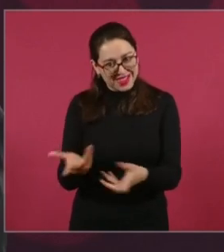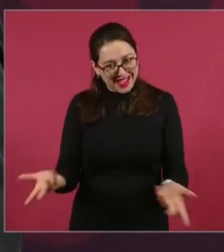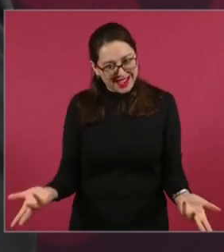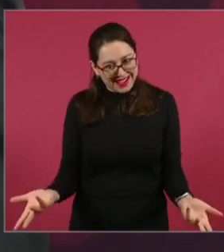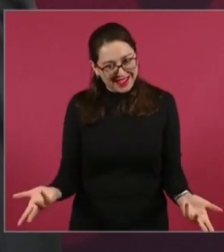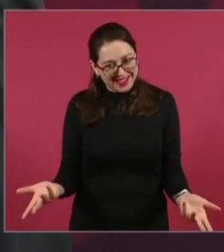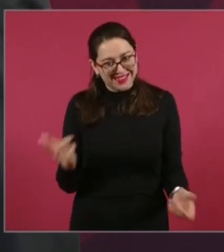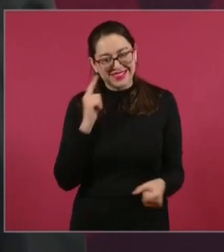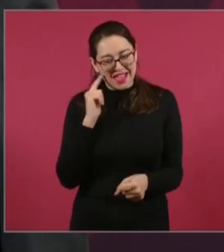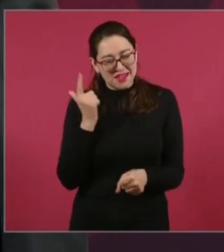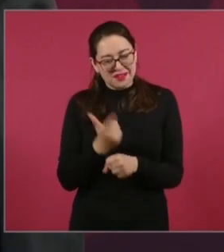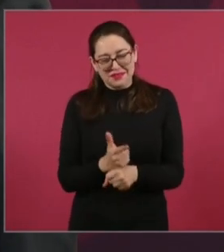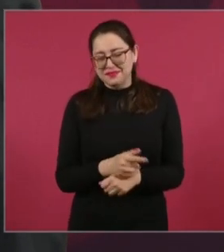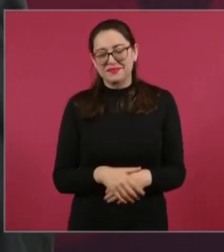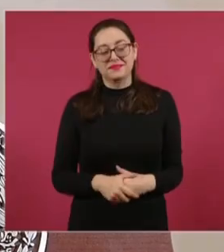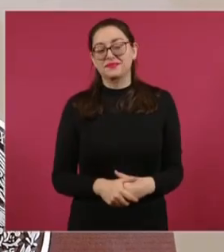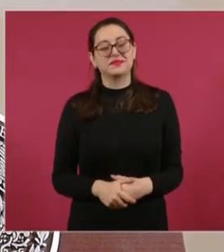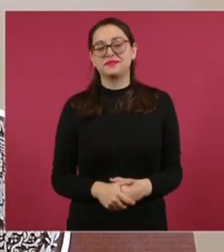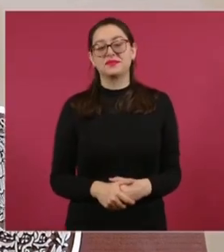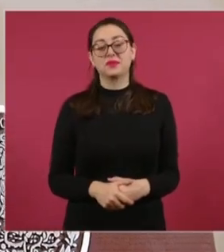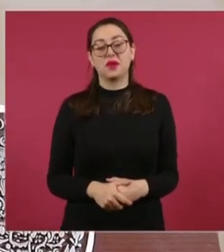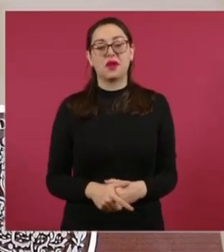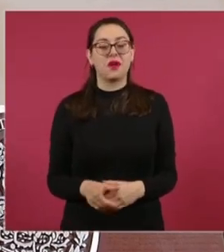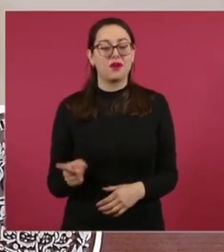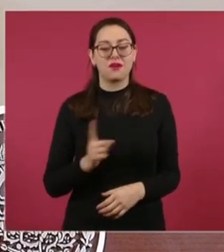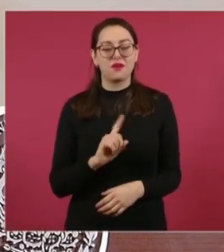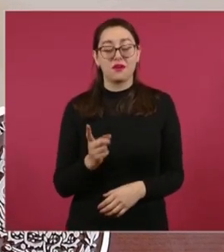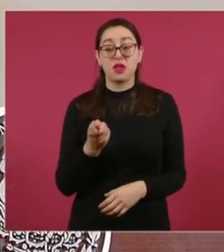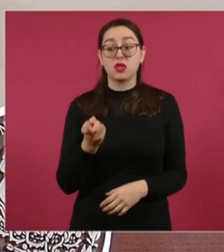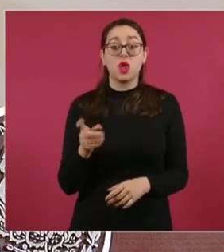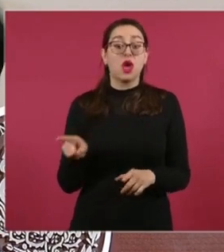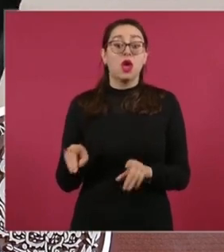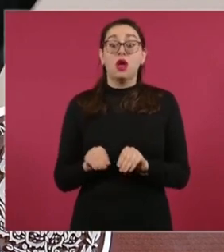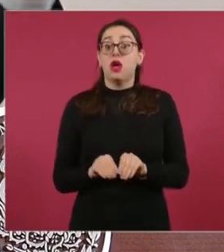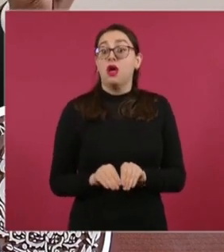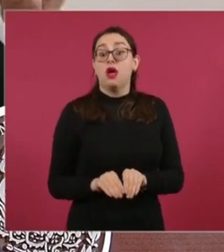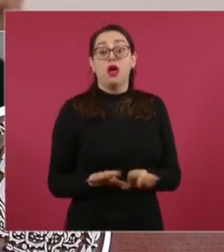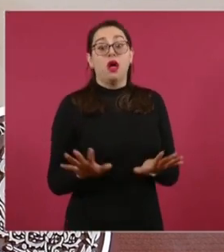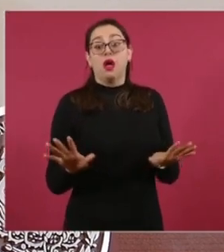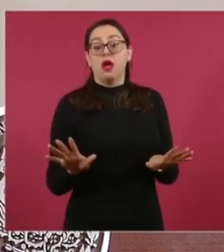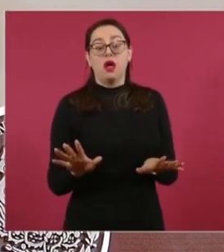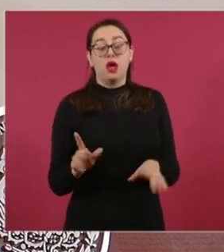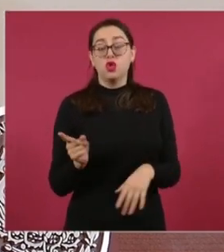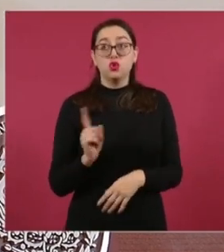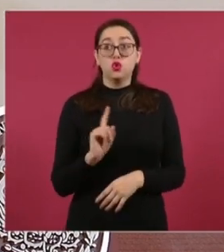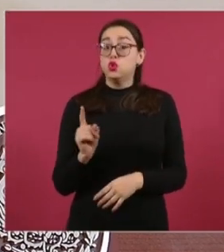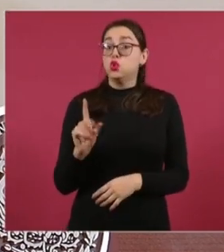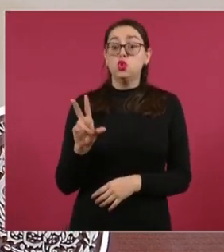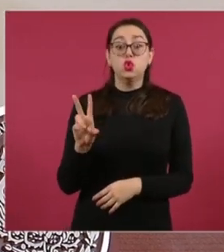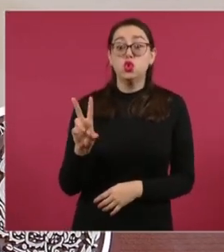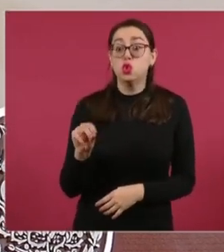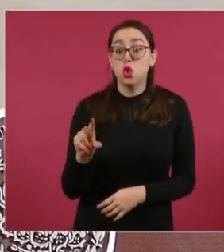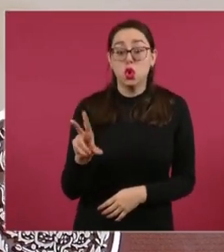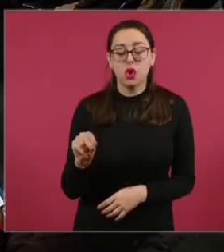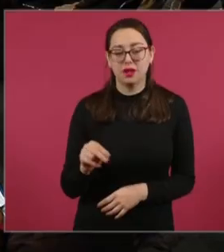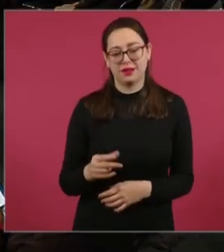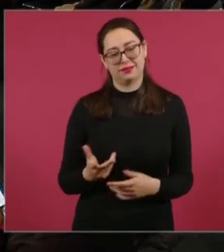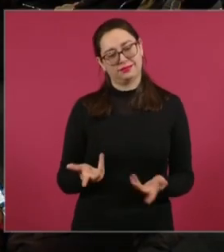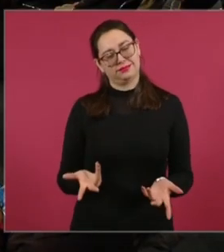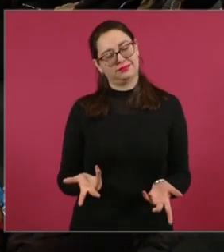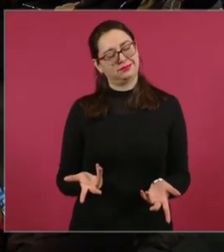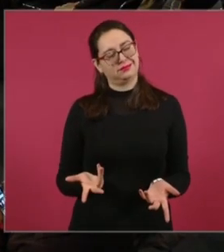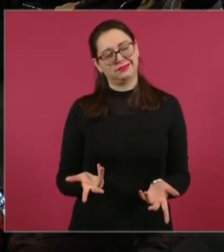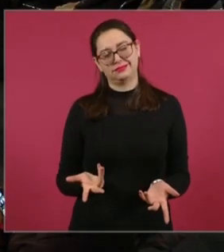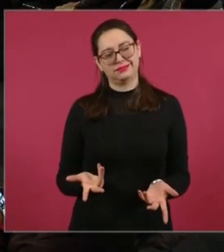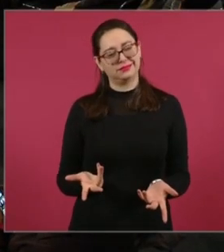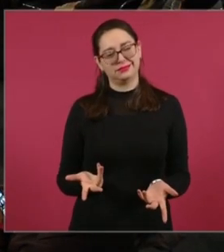Nada es casual. ¿Por qué ahora? Todos en el mismo informe, todos sacan la